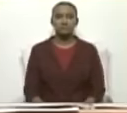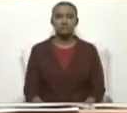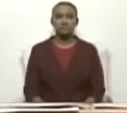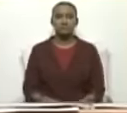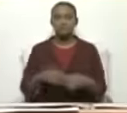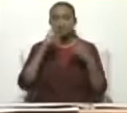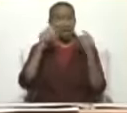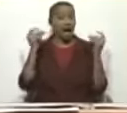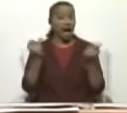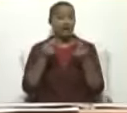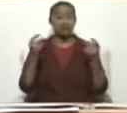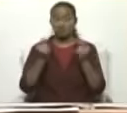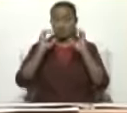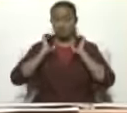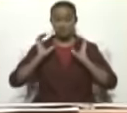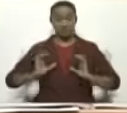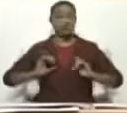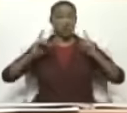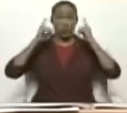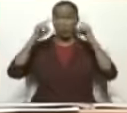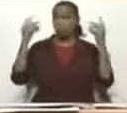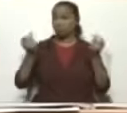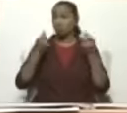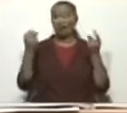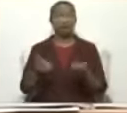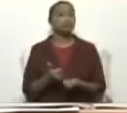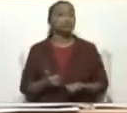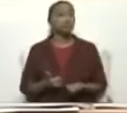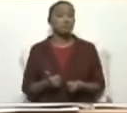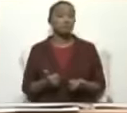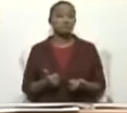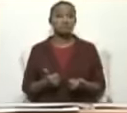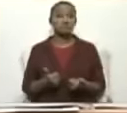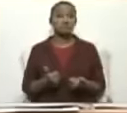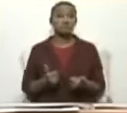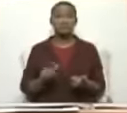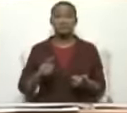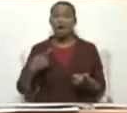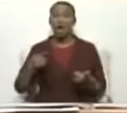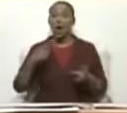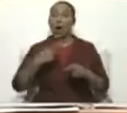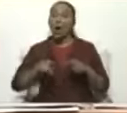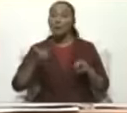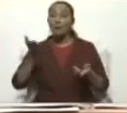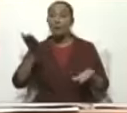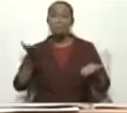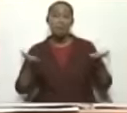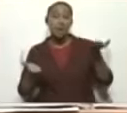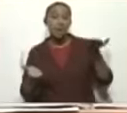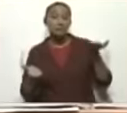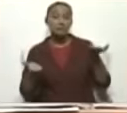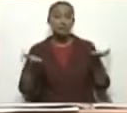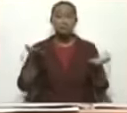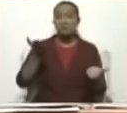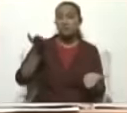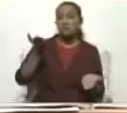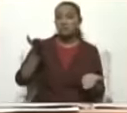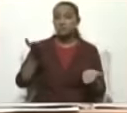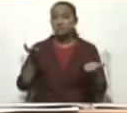activo físicamente. Y hay otra balanza, otra balanza,